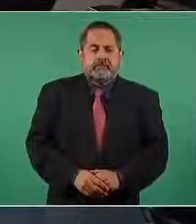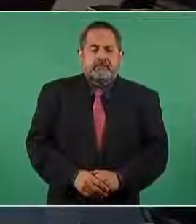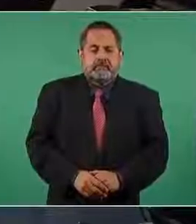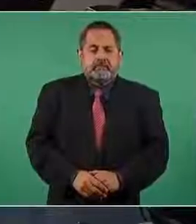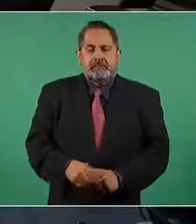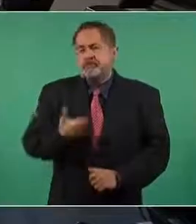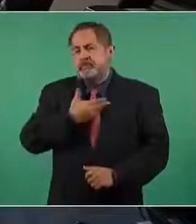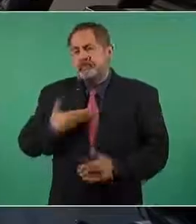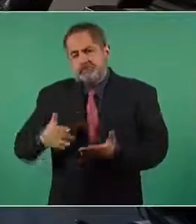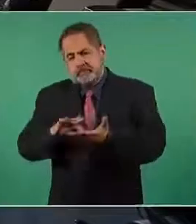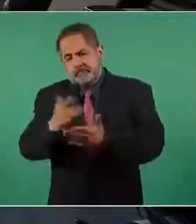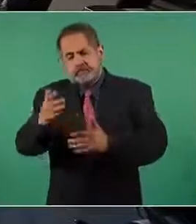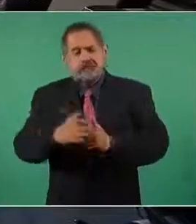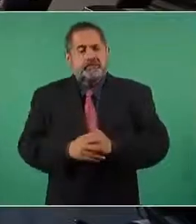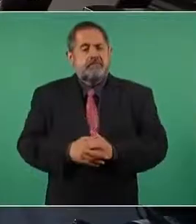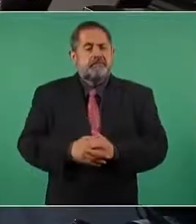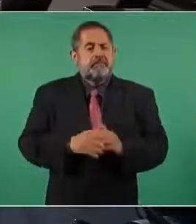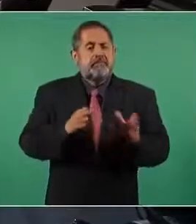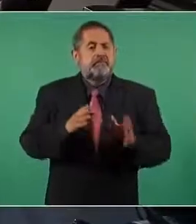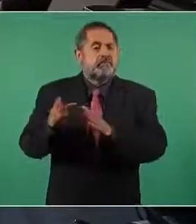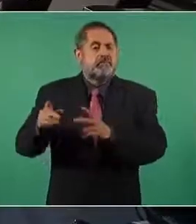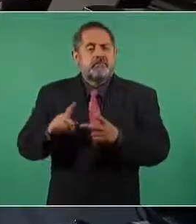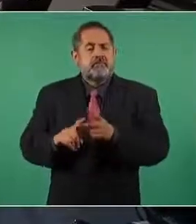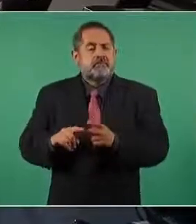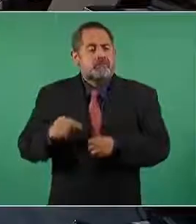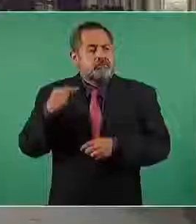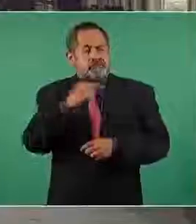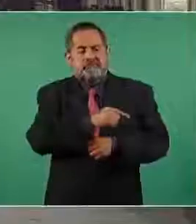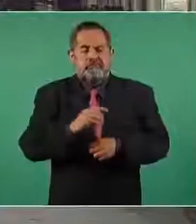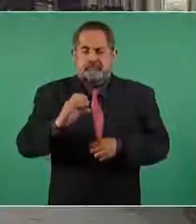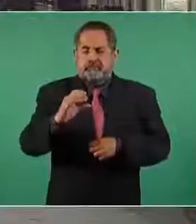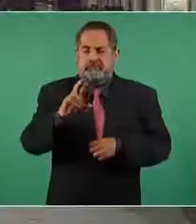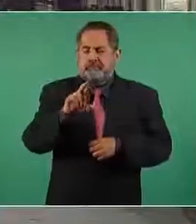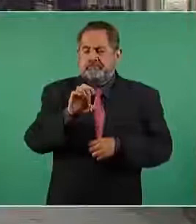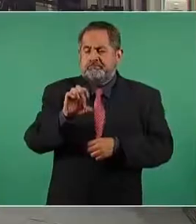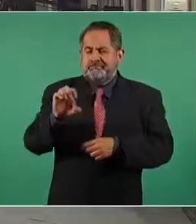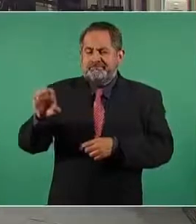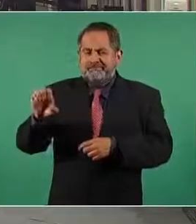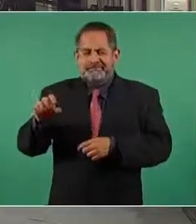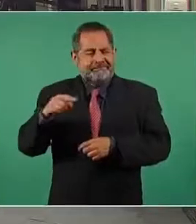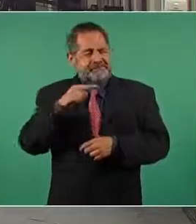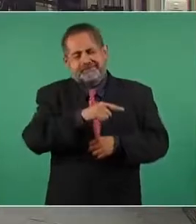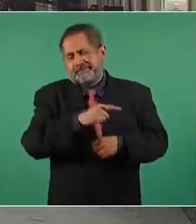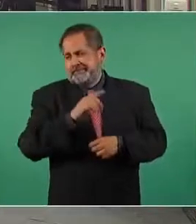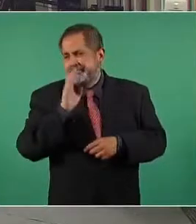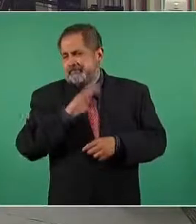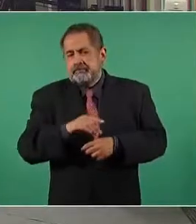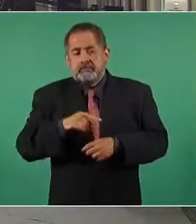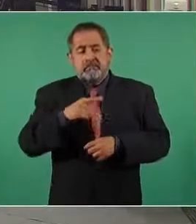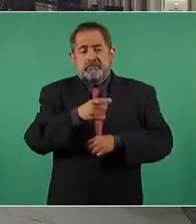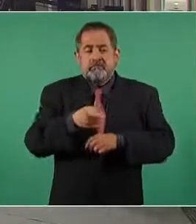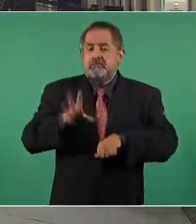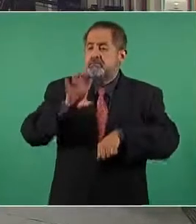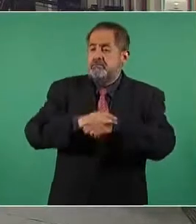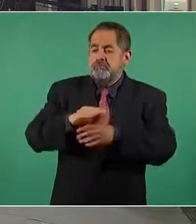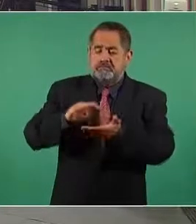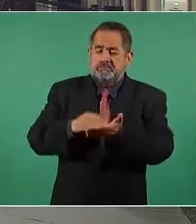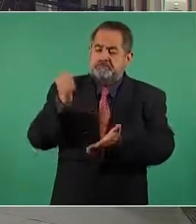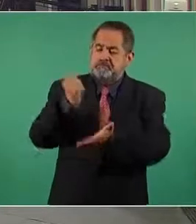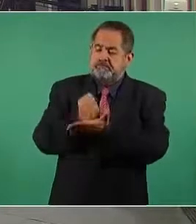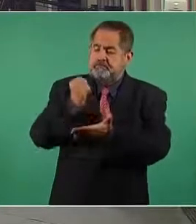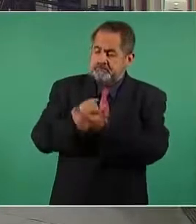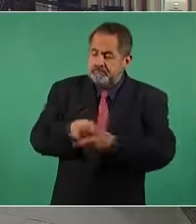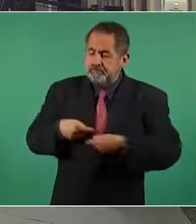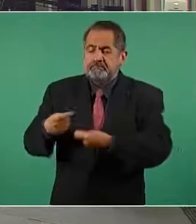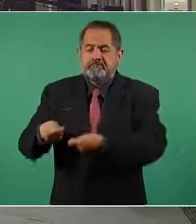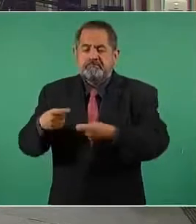Gracias, presidente. Por otro lado, hay muchas quejas de la CRE, ya que tienen detenidos cientos de permisos y quisieran saber si